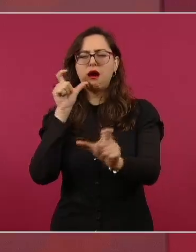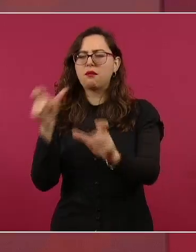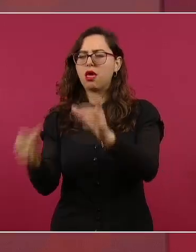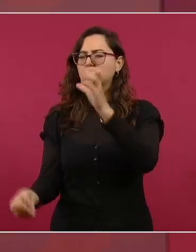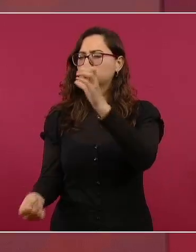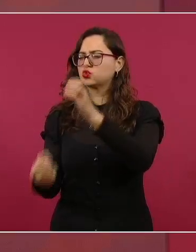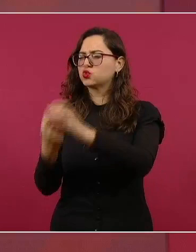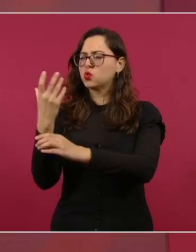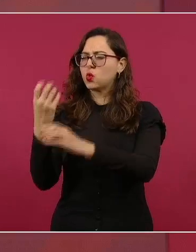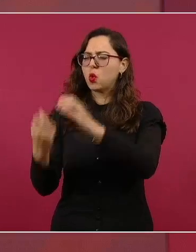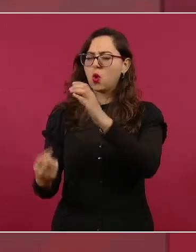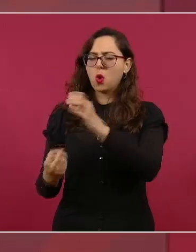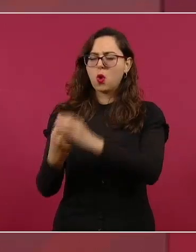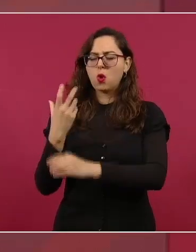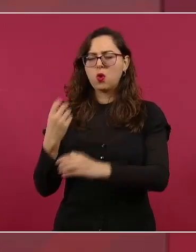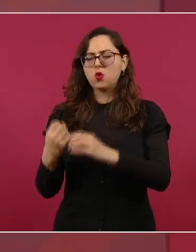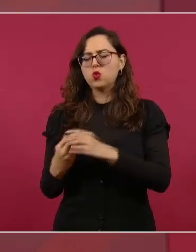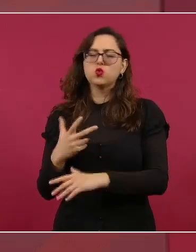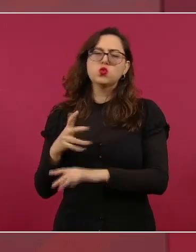nuevo,